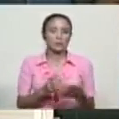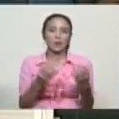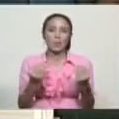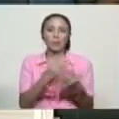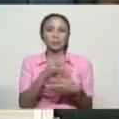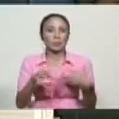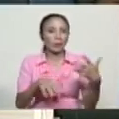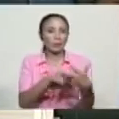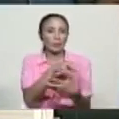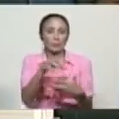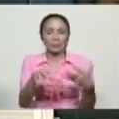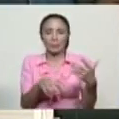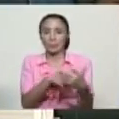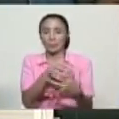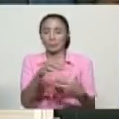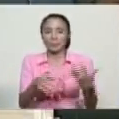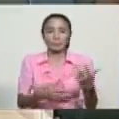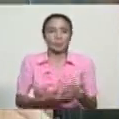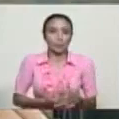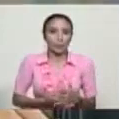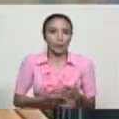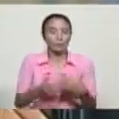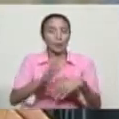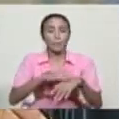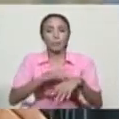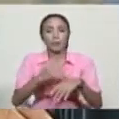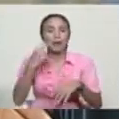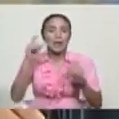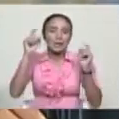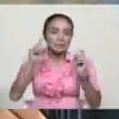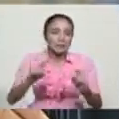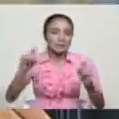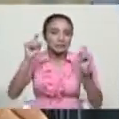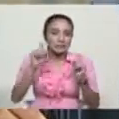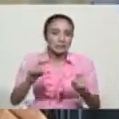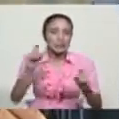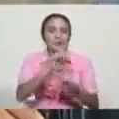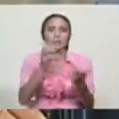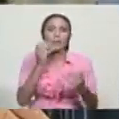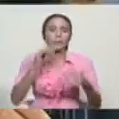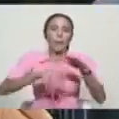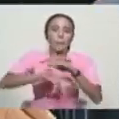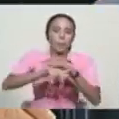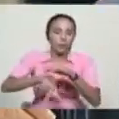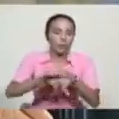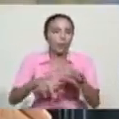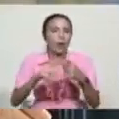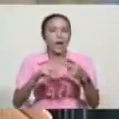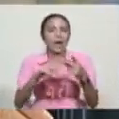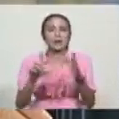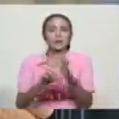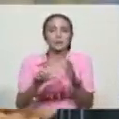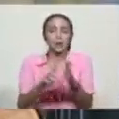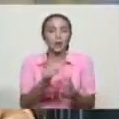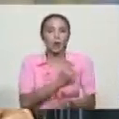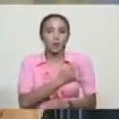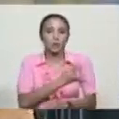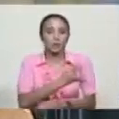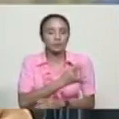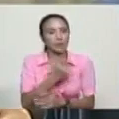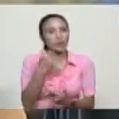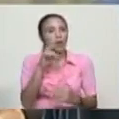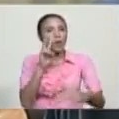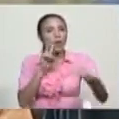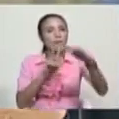embargo, al nivel de la enseñanza primaria, secundaria, universitaria, con una